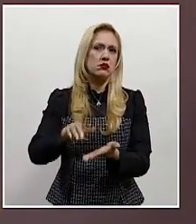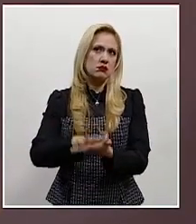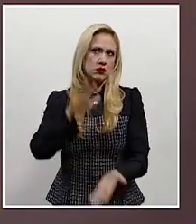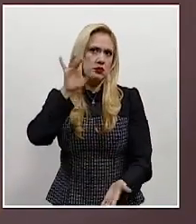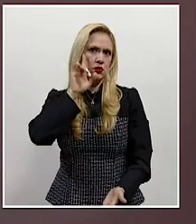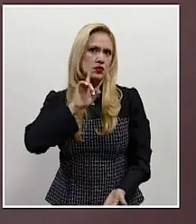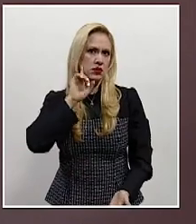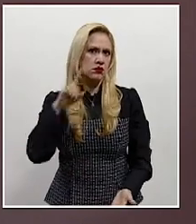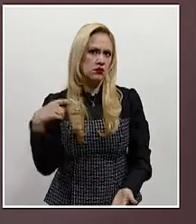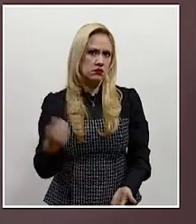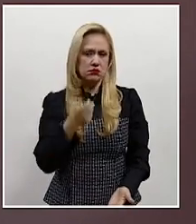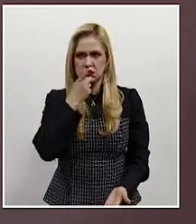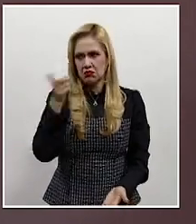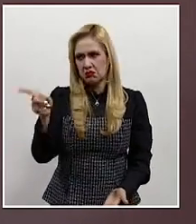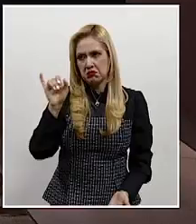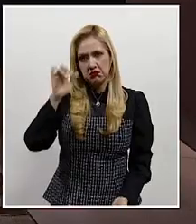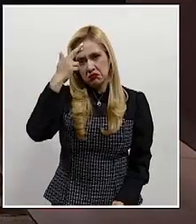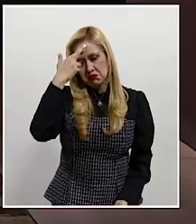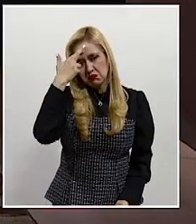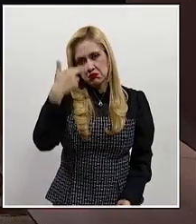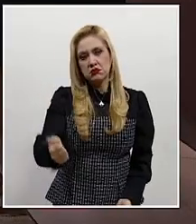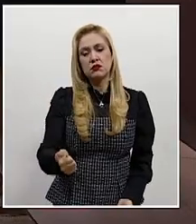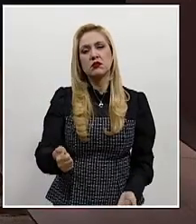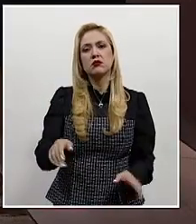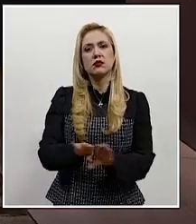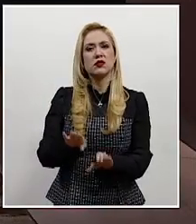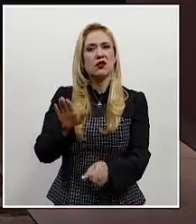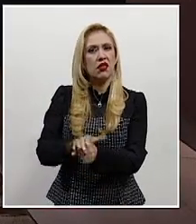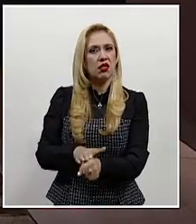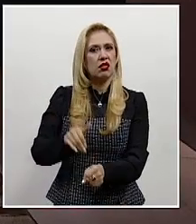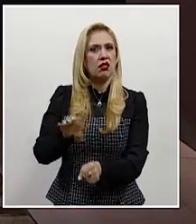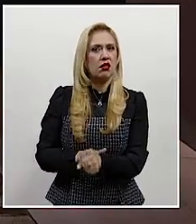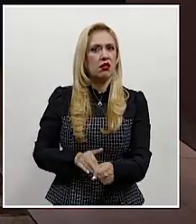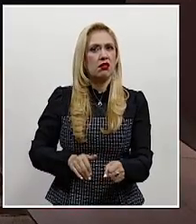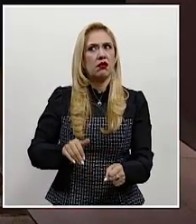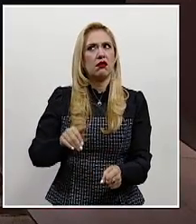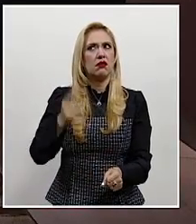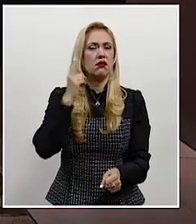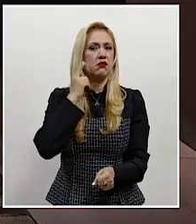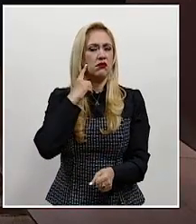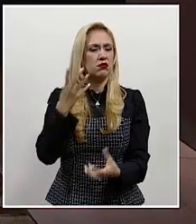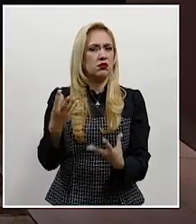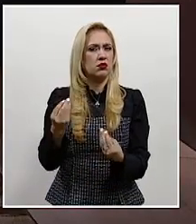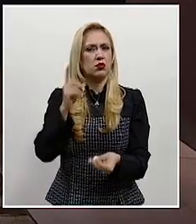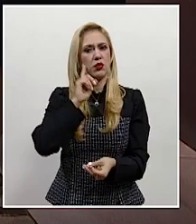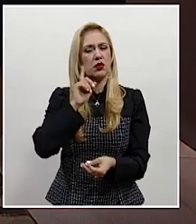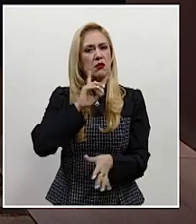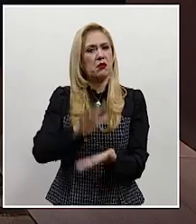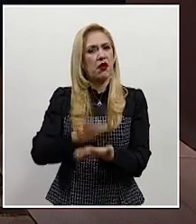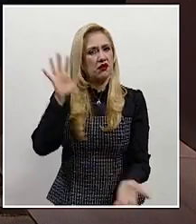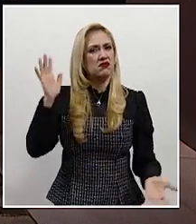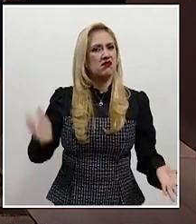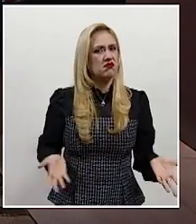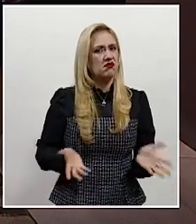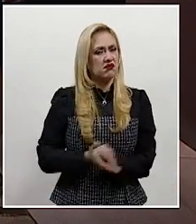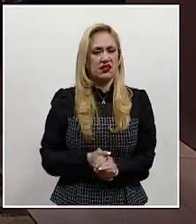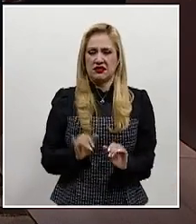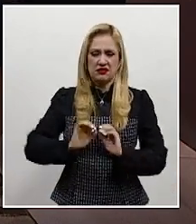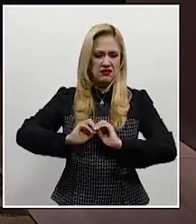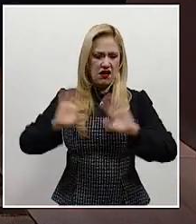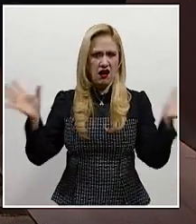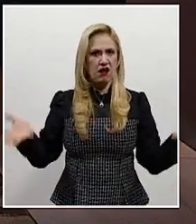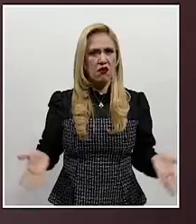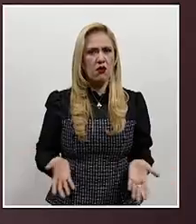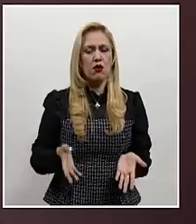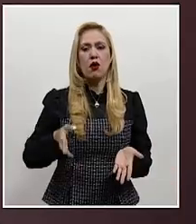¿no? Porque, como bien dices, en esta parte del acoso, pues el porcentaje siempre mayor es de las mujeres. Por ¿quiénes supuesto. Lo padecen?